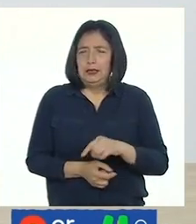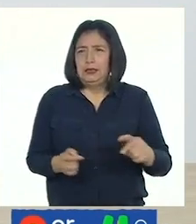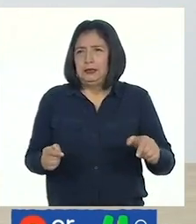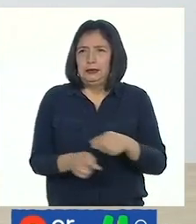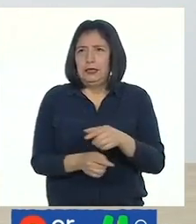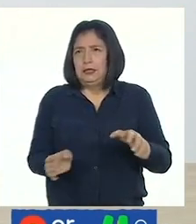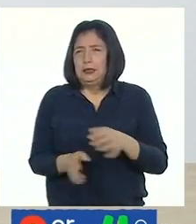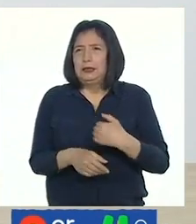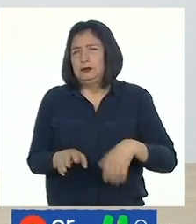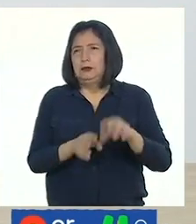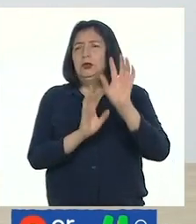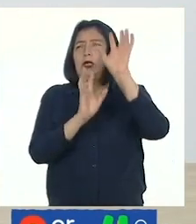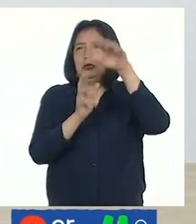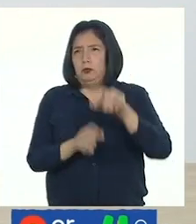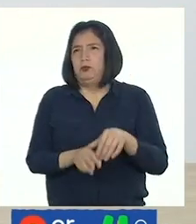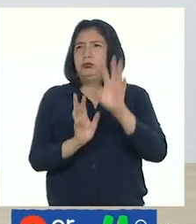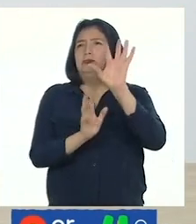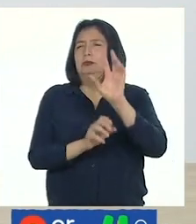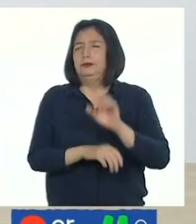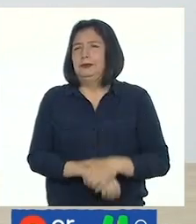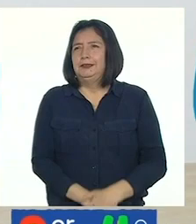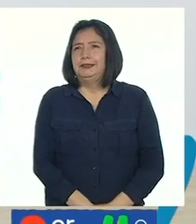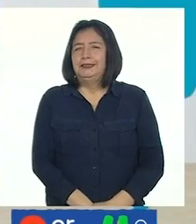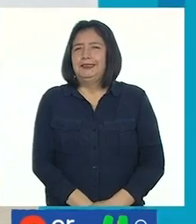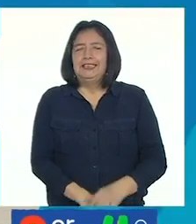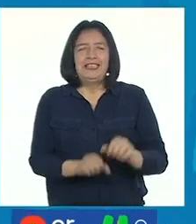ja, ja, hey, hey.